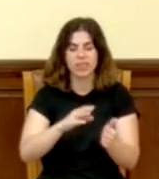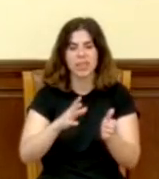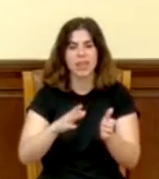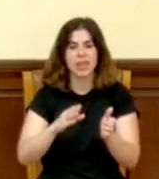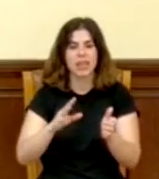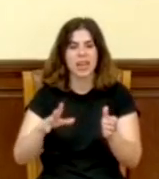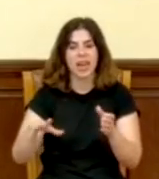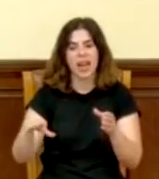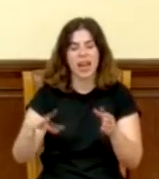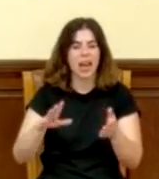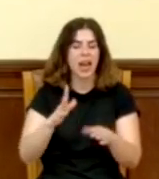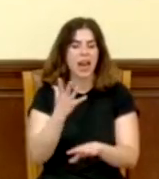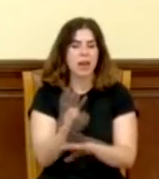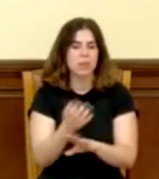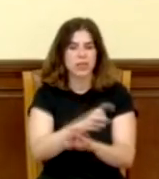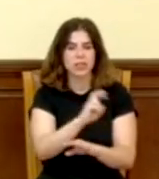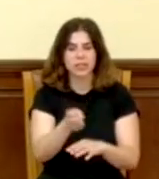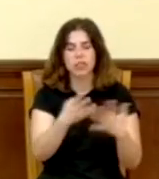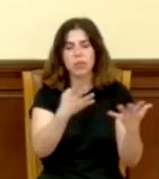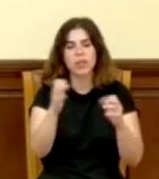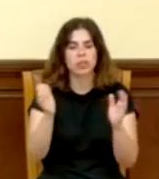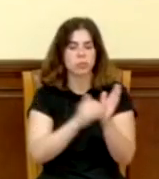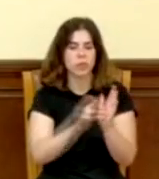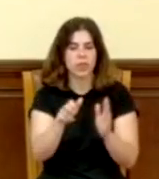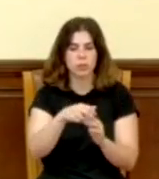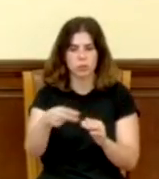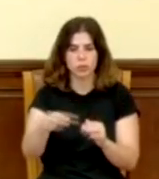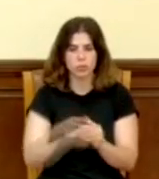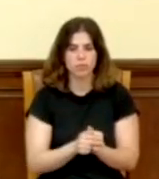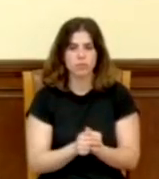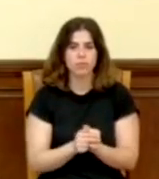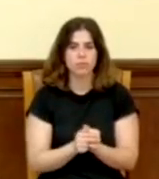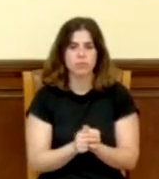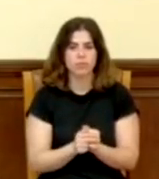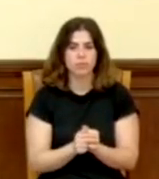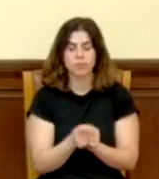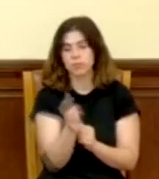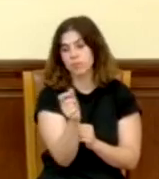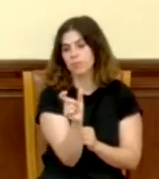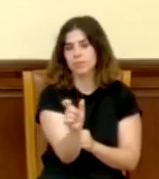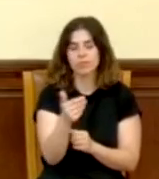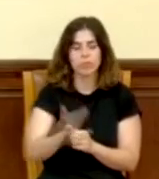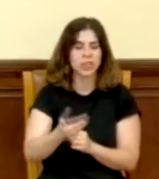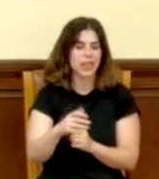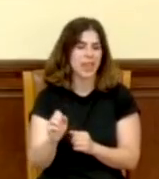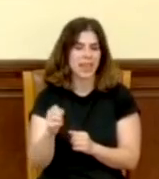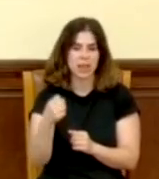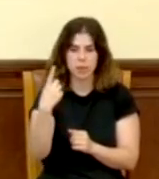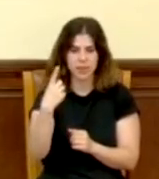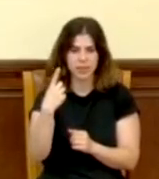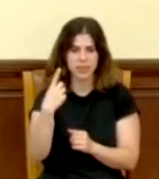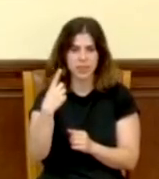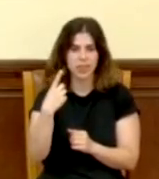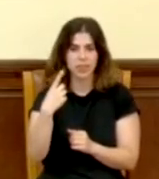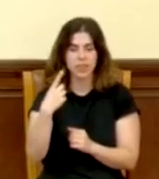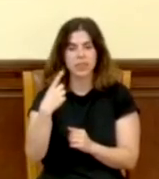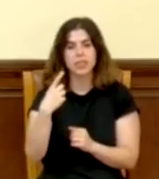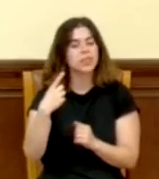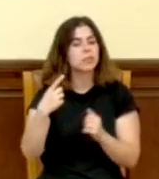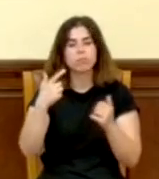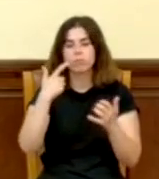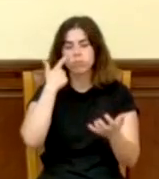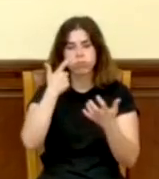de 900.000 euros. Las partes o las partidas más importantes en este caso destaca la